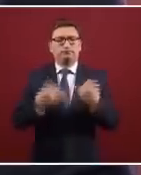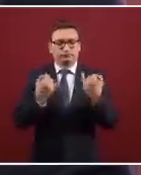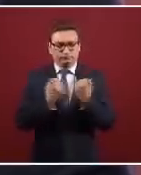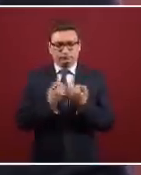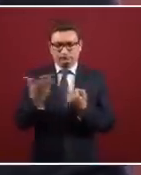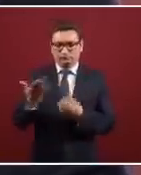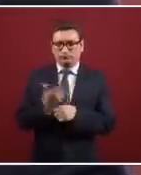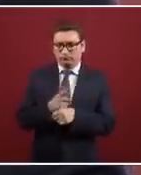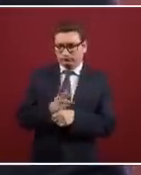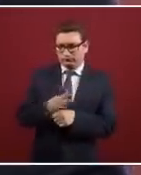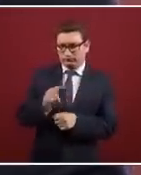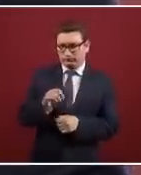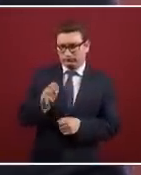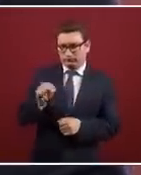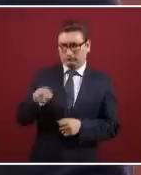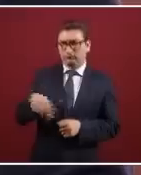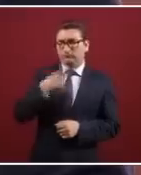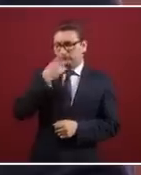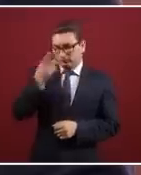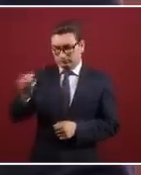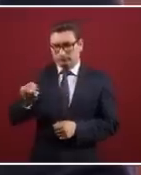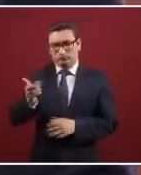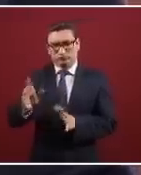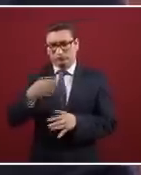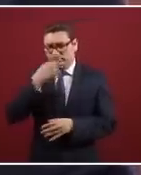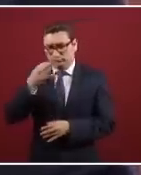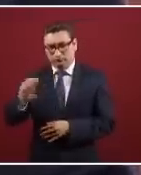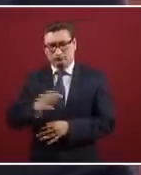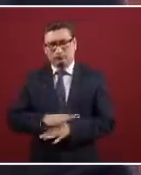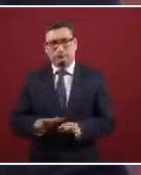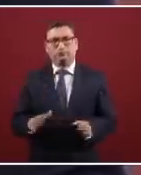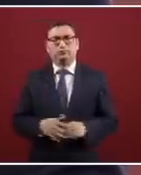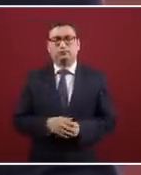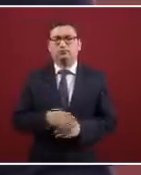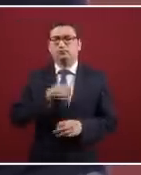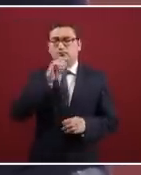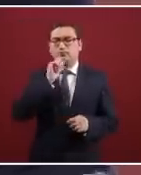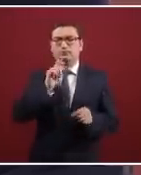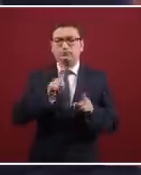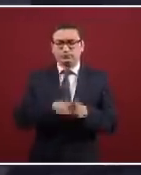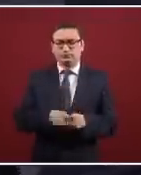licenciado Bartlett y ya también